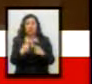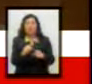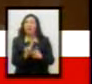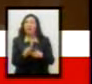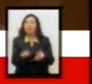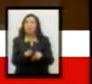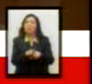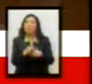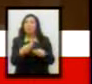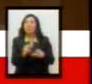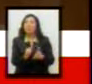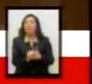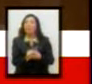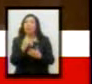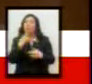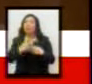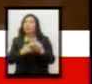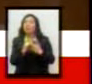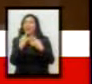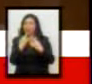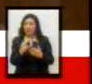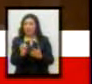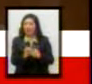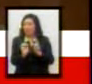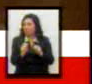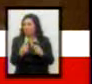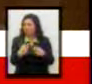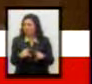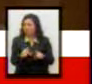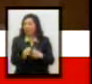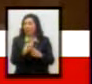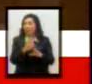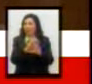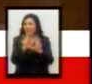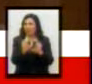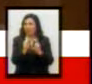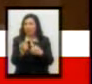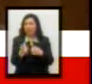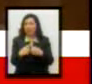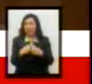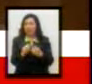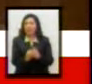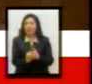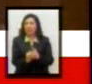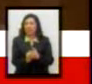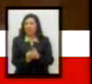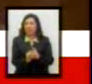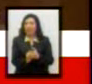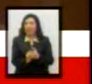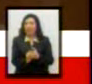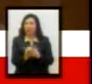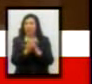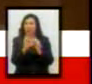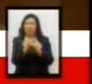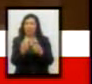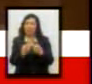también manejar indicadores de proceso y resultado que permita que estas evaluaciones intermediarias y